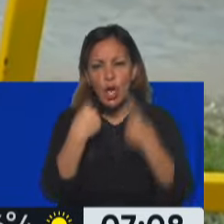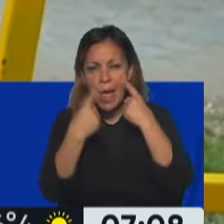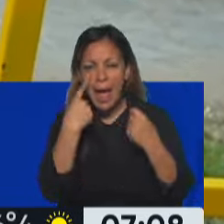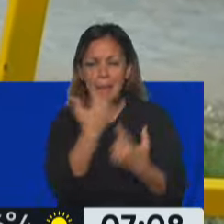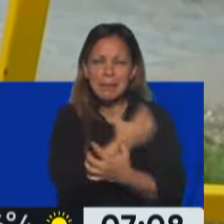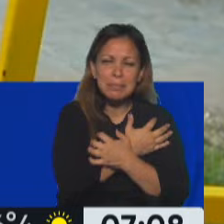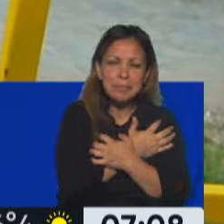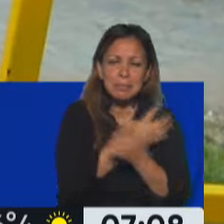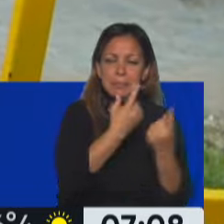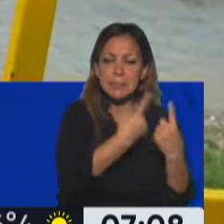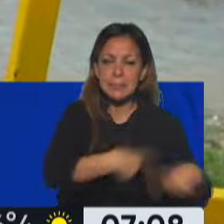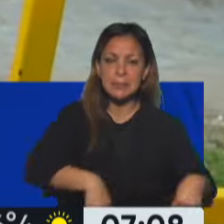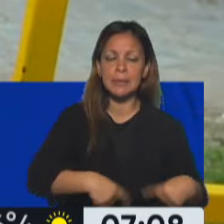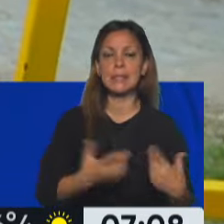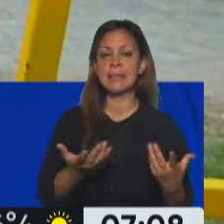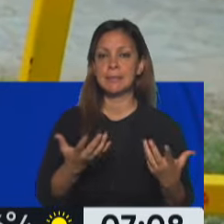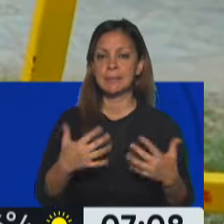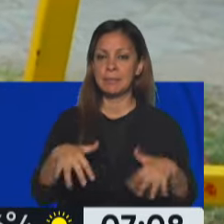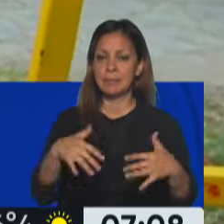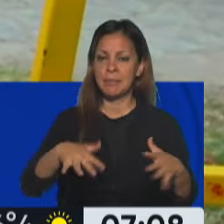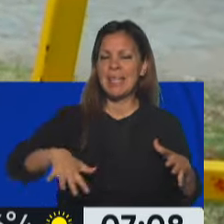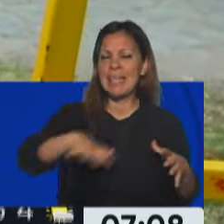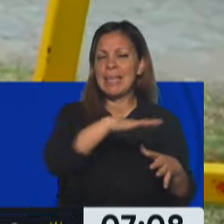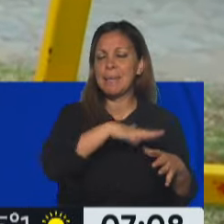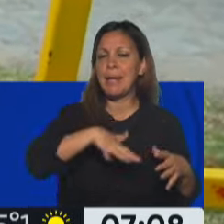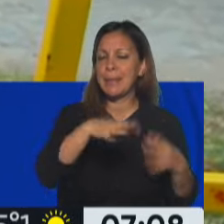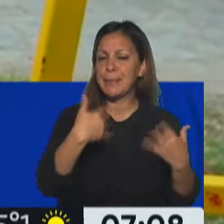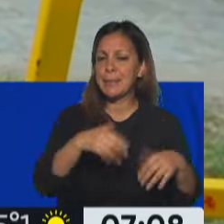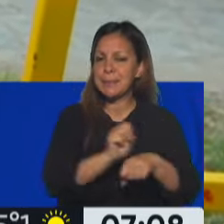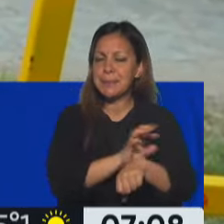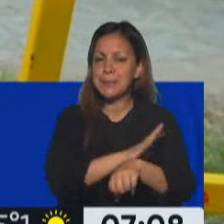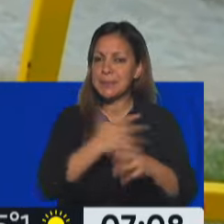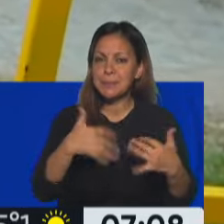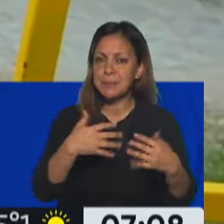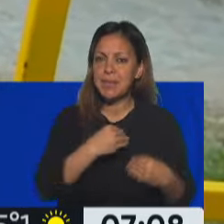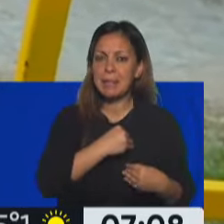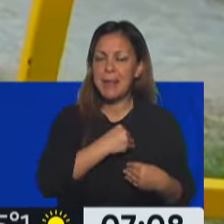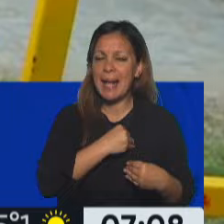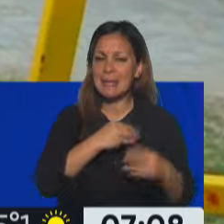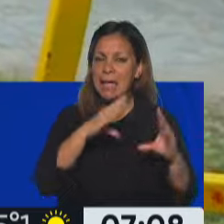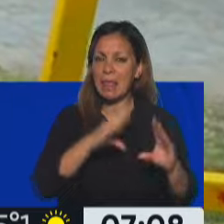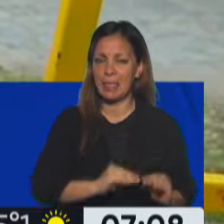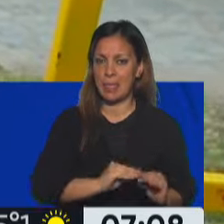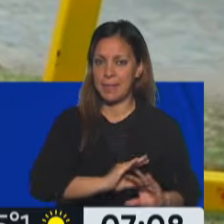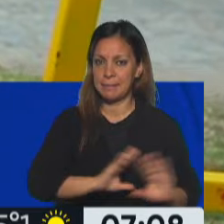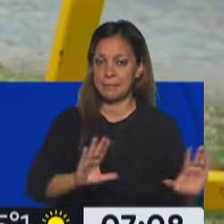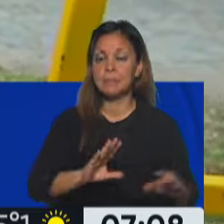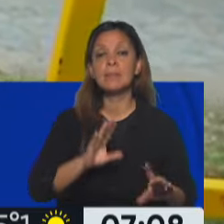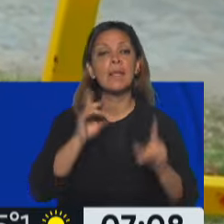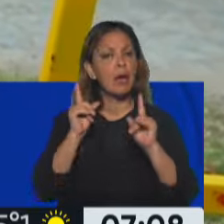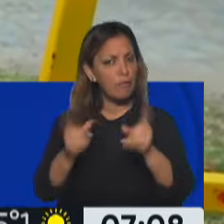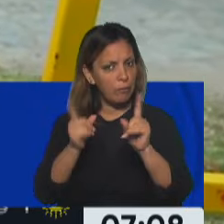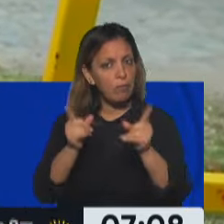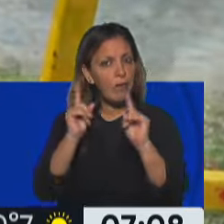un clima de, bueno, una pérdida de esperanza importante. Siguen los trabajos aquí,